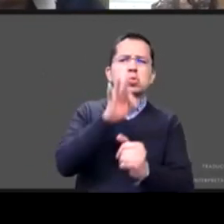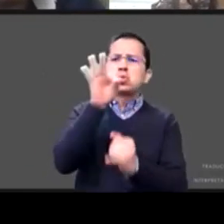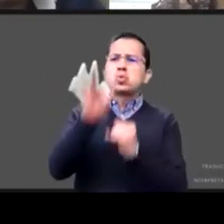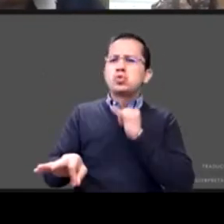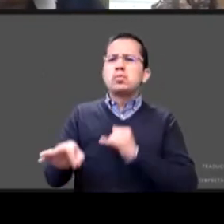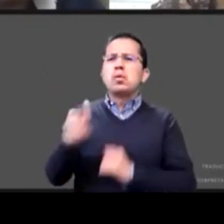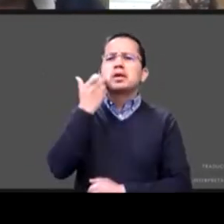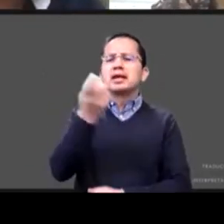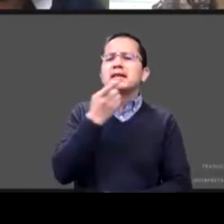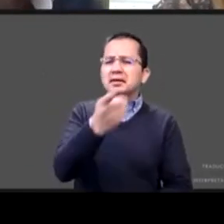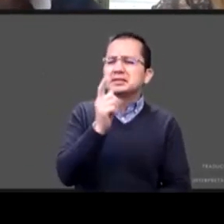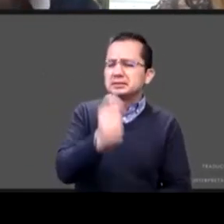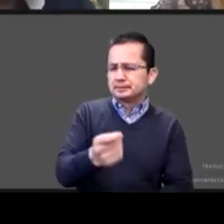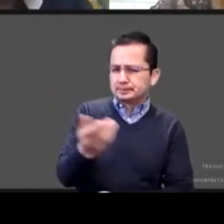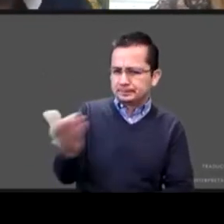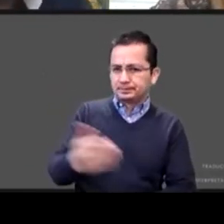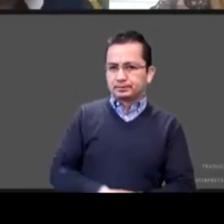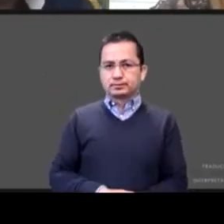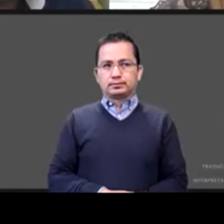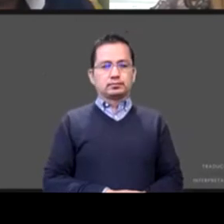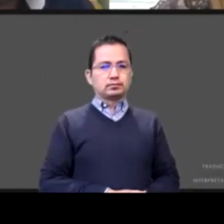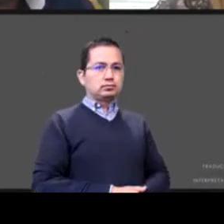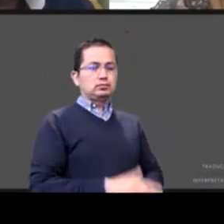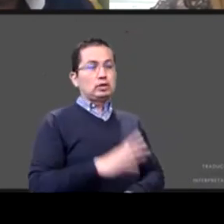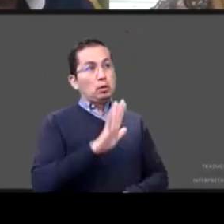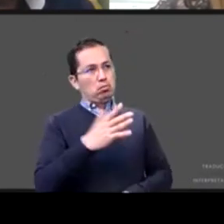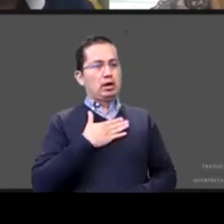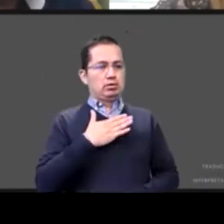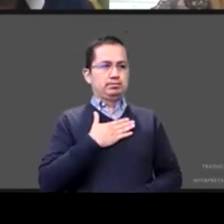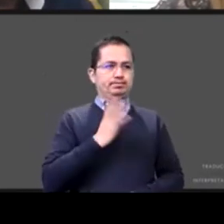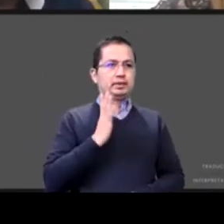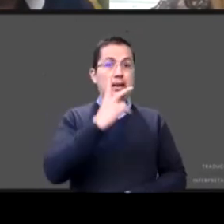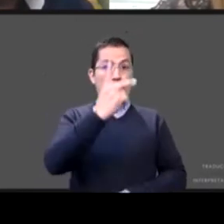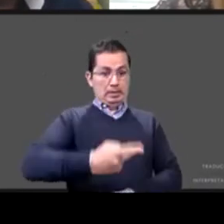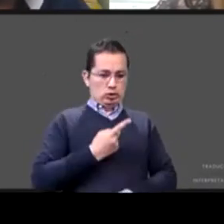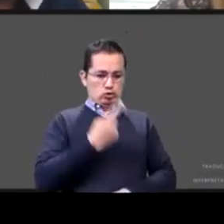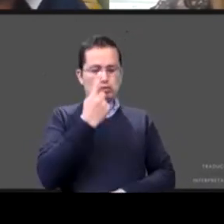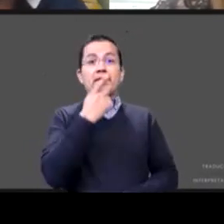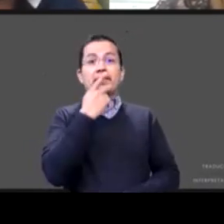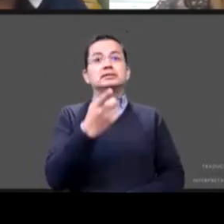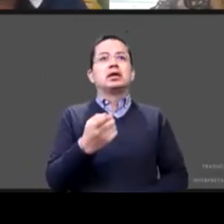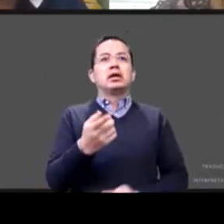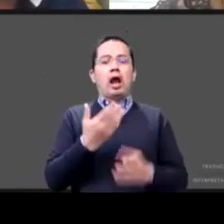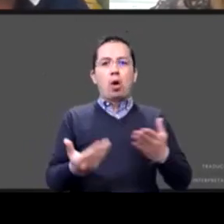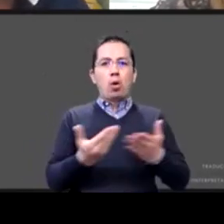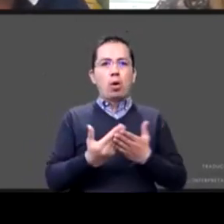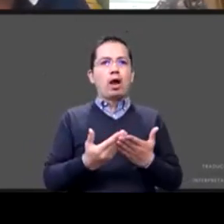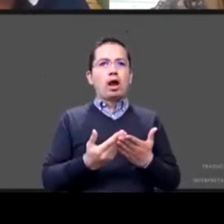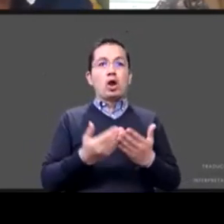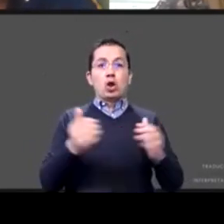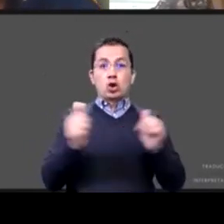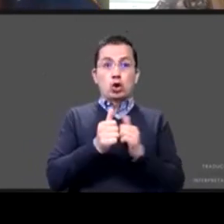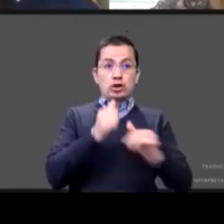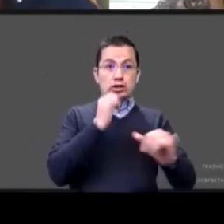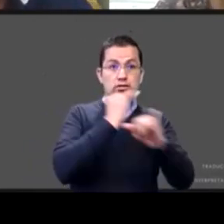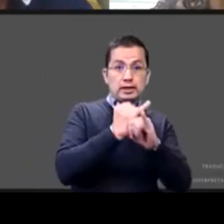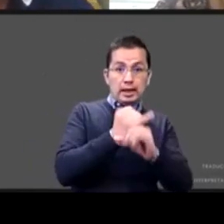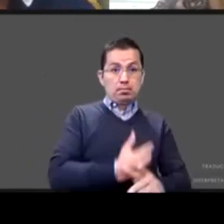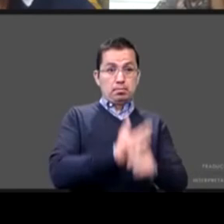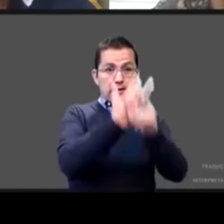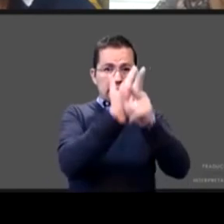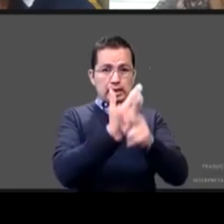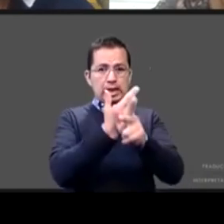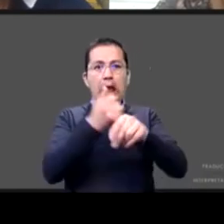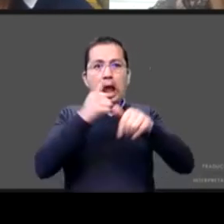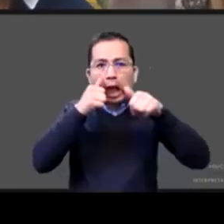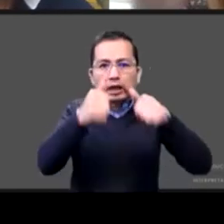a una pregunta de cómo hacer la parte de atención en lo virtual. Yo creo que el primer reto es perderle el miedo y